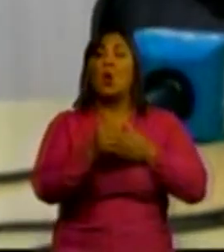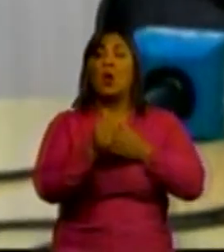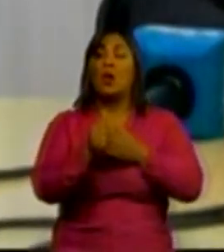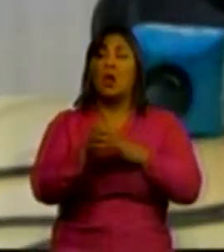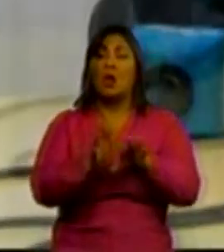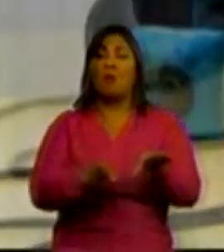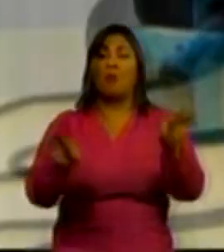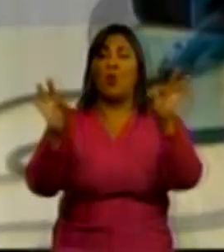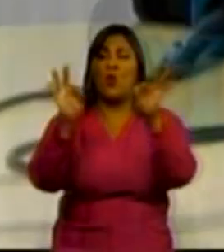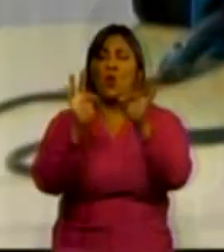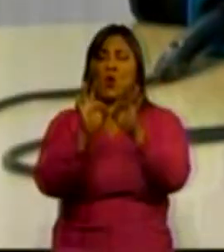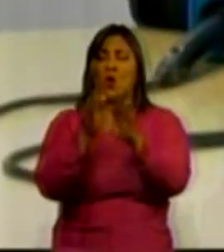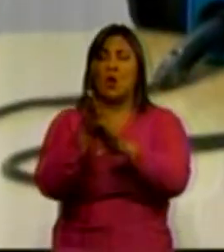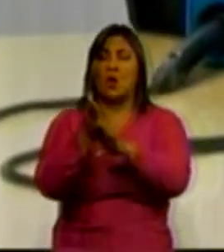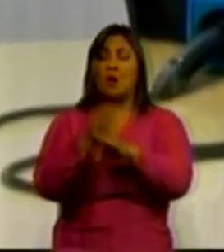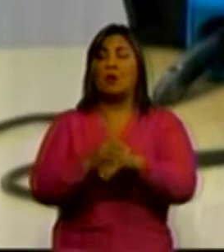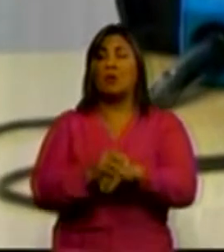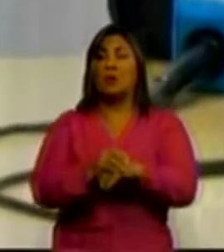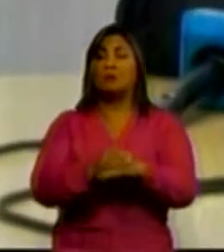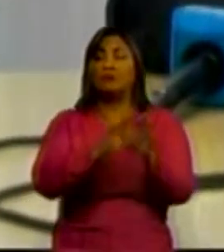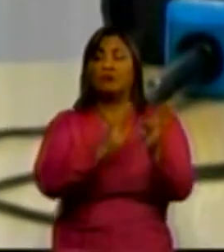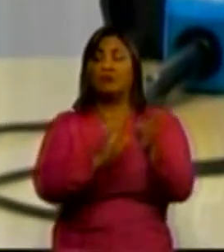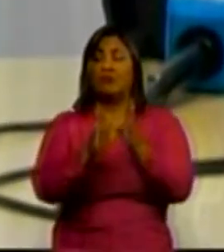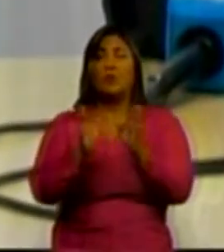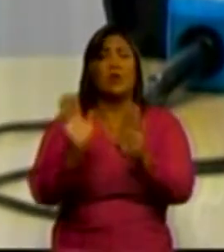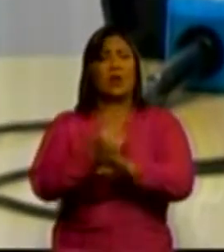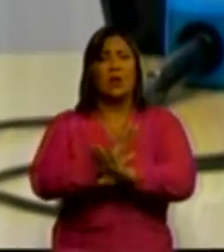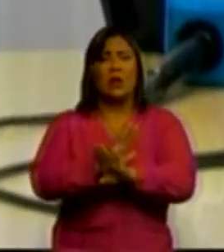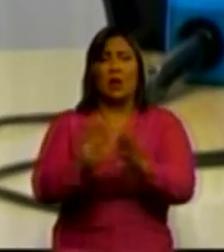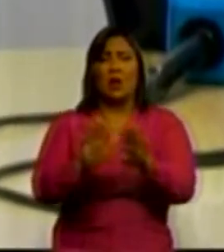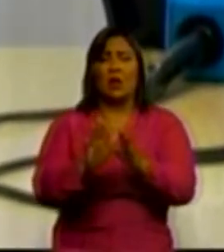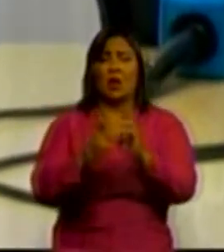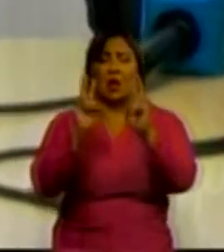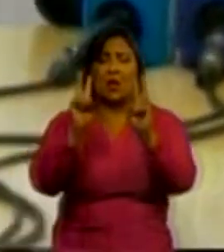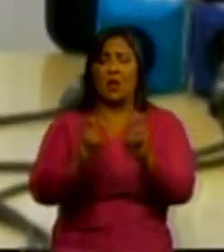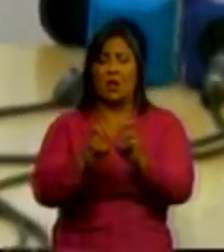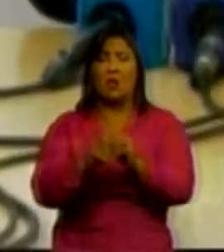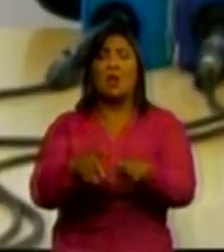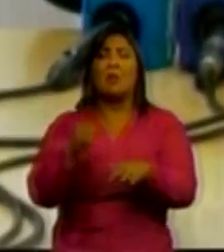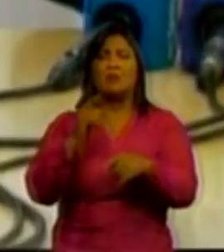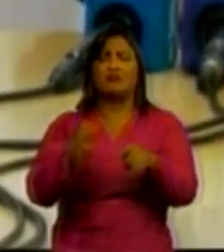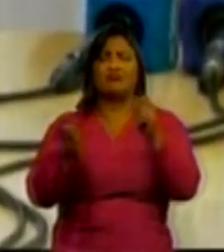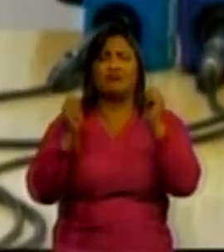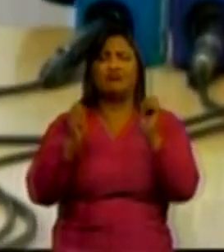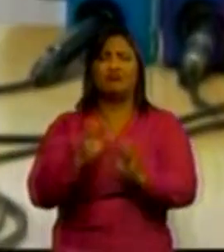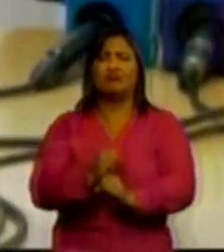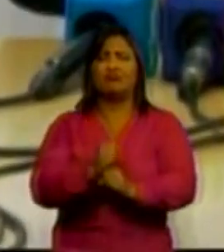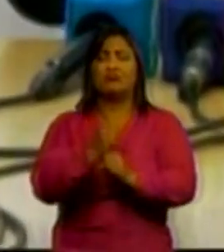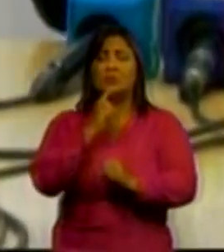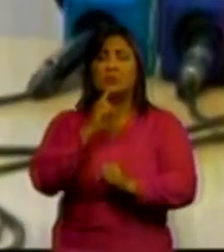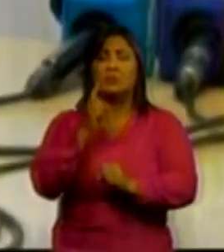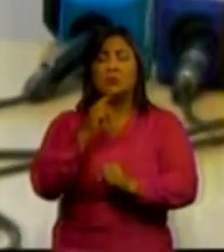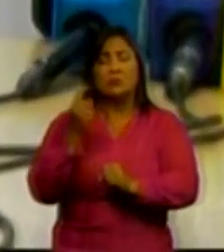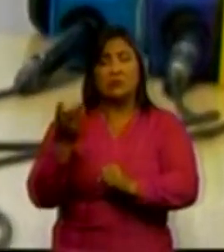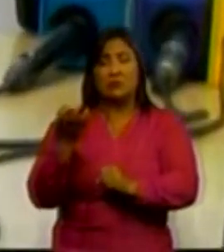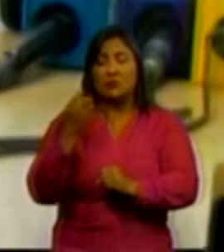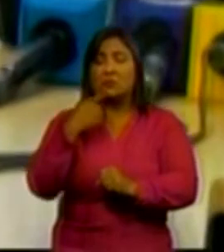es imperioso. Casi paralelamente se han estado dando este tema de huelgas de hambre, pero con el objetivo, obviamente, de tratar